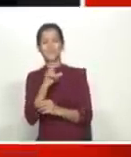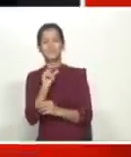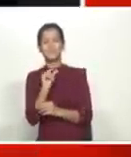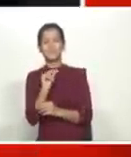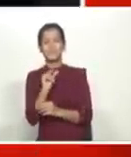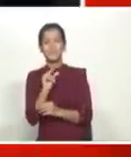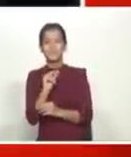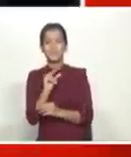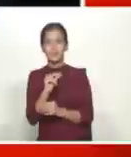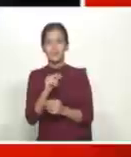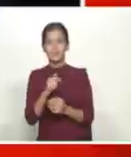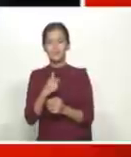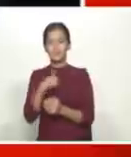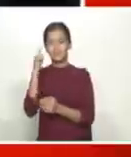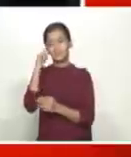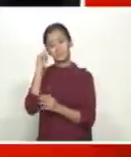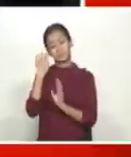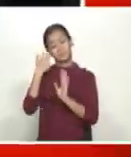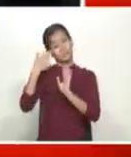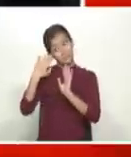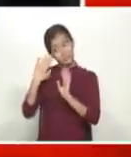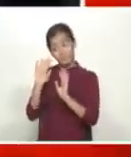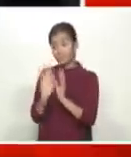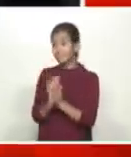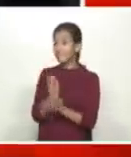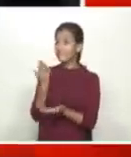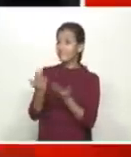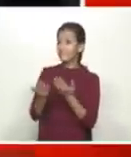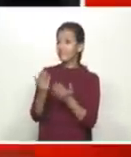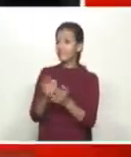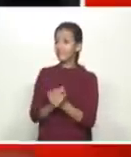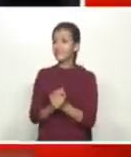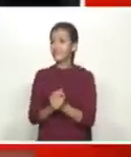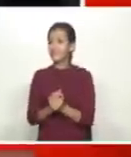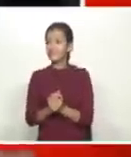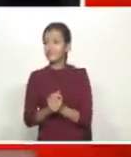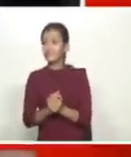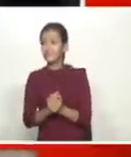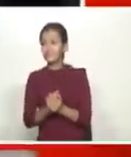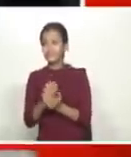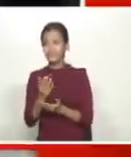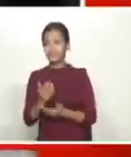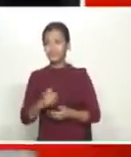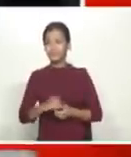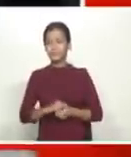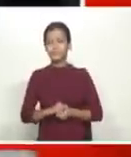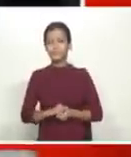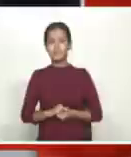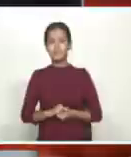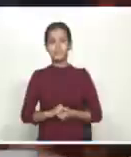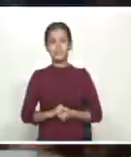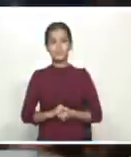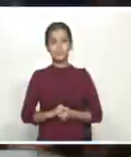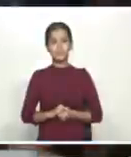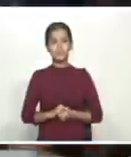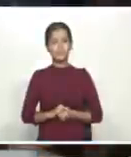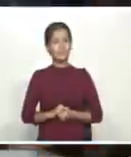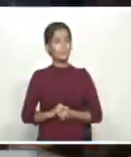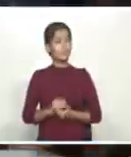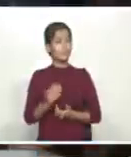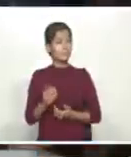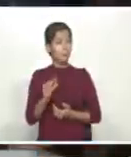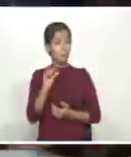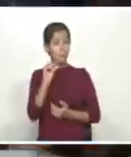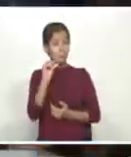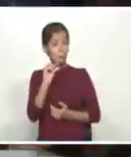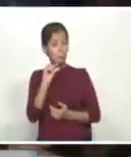Ahorita dice que no. No, yo creo que es familia, pero... Sí, es lo niega. El pueblo tiene que cuidar a Marlon. Lo niega. Sí. El más querido. No, pero